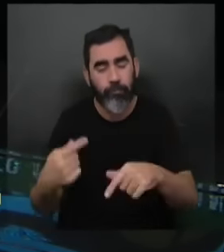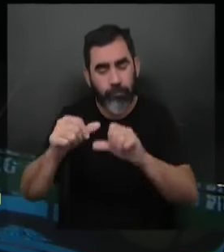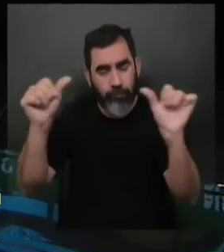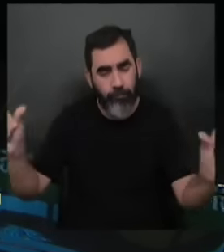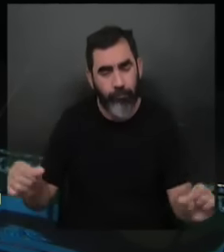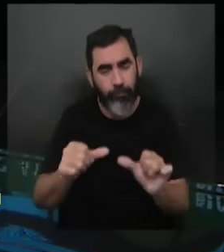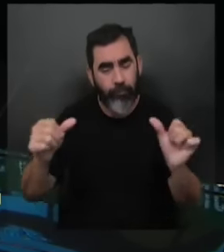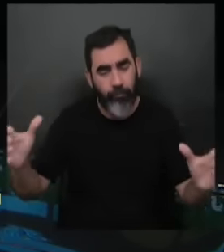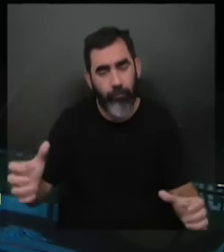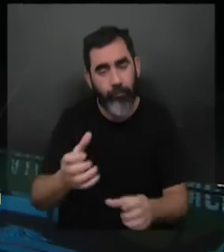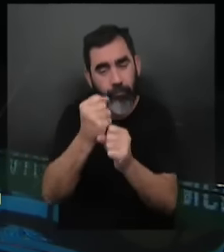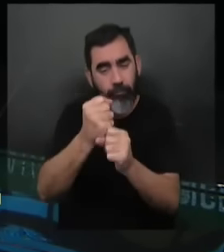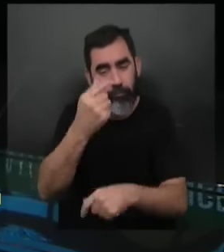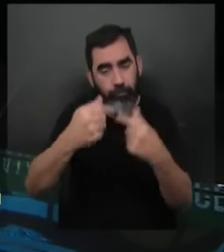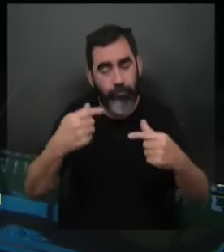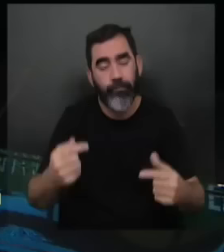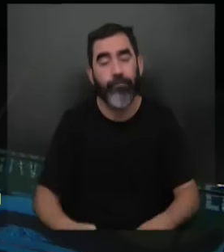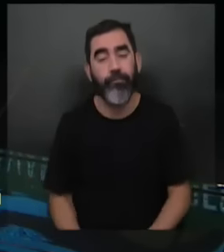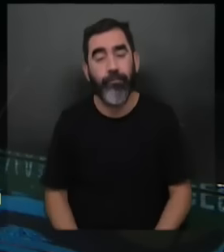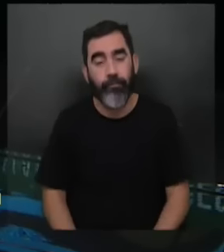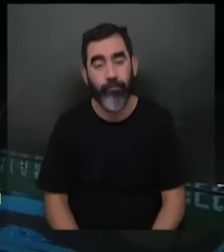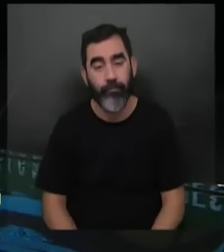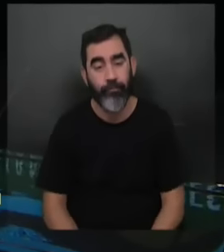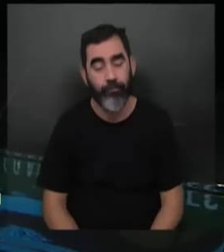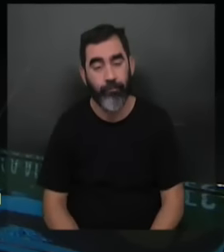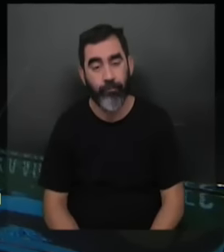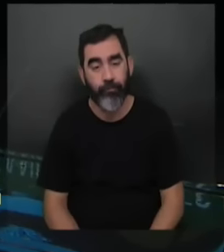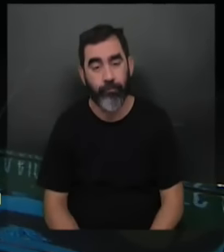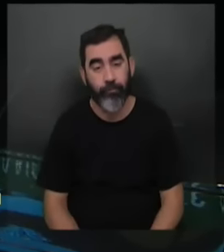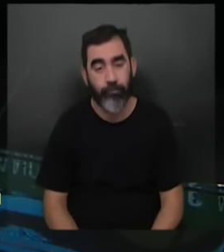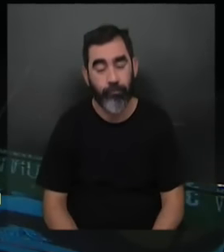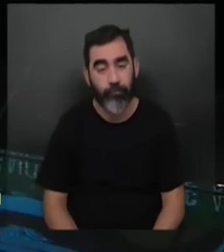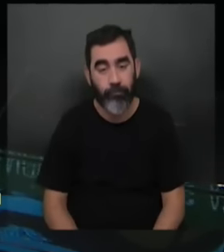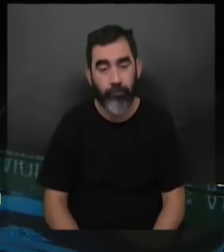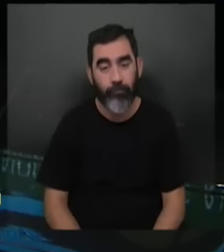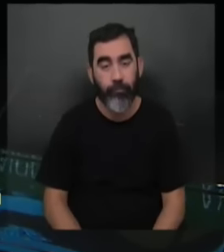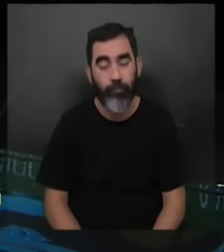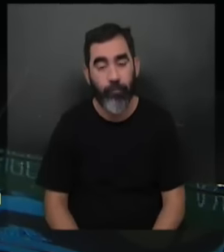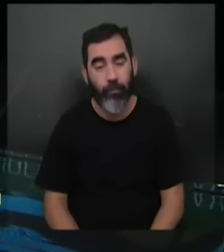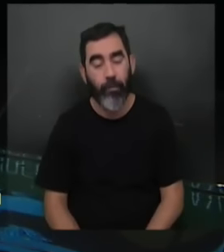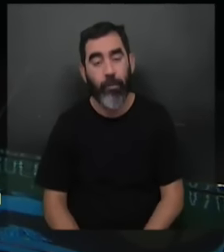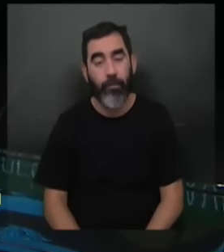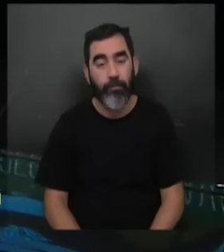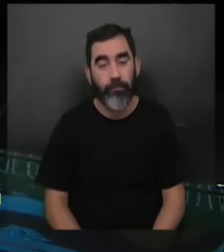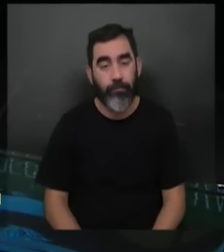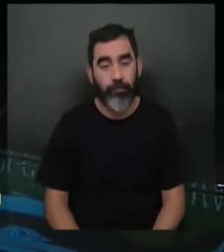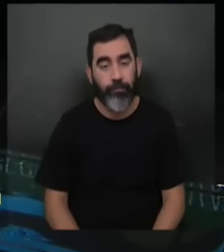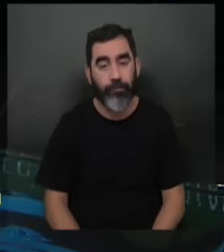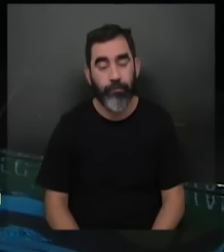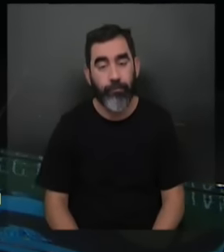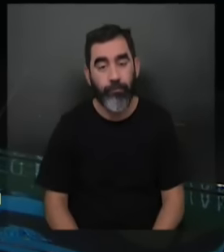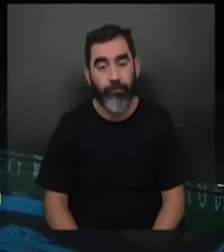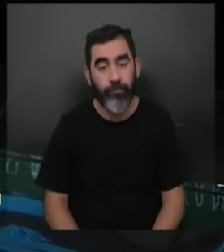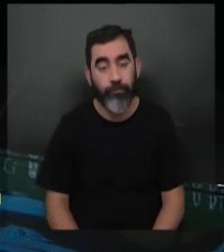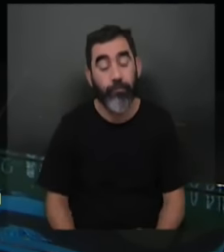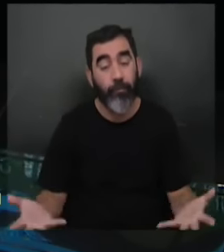conmemorativas y de todo tipo para celebrar culturalmente el aporte de la cultura afro en nuestro país